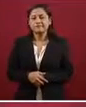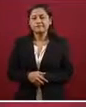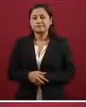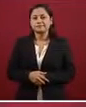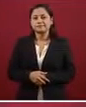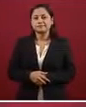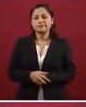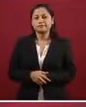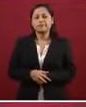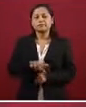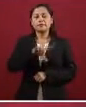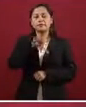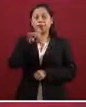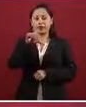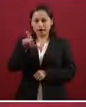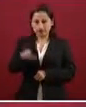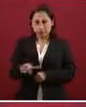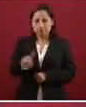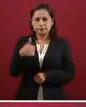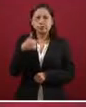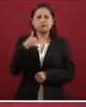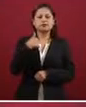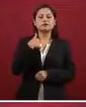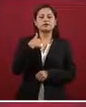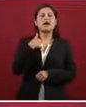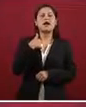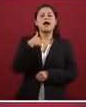que esas vías